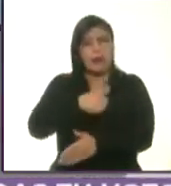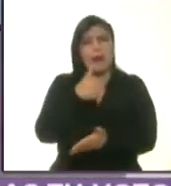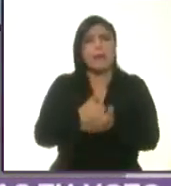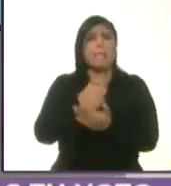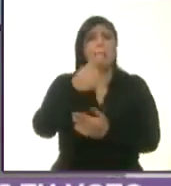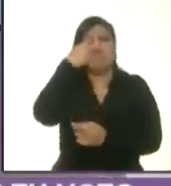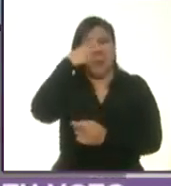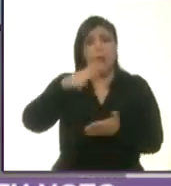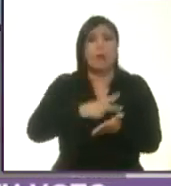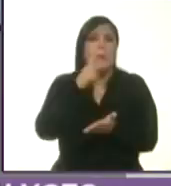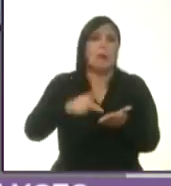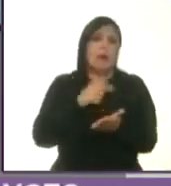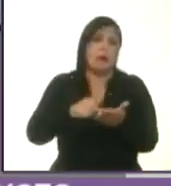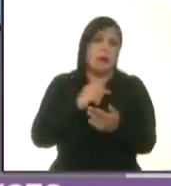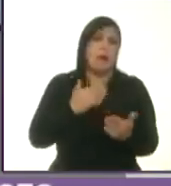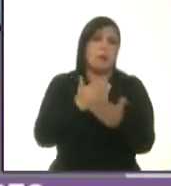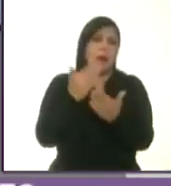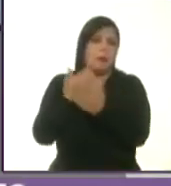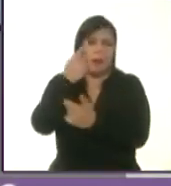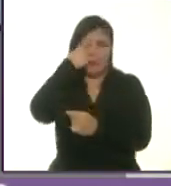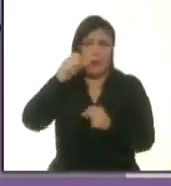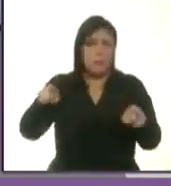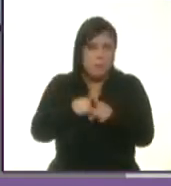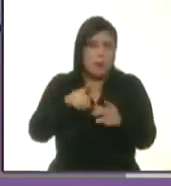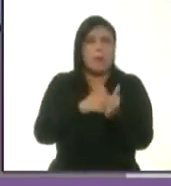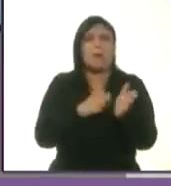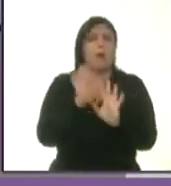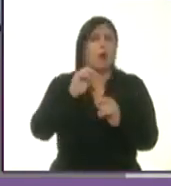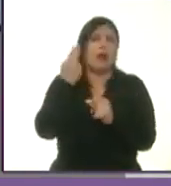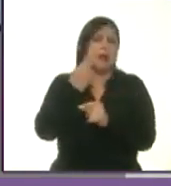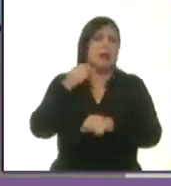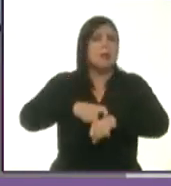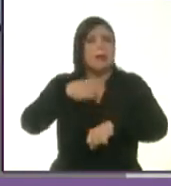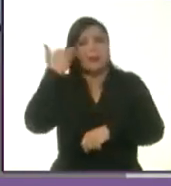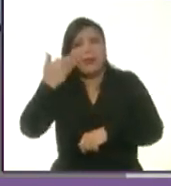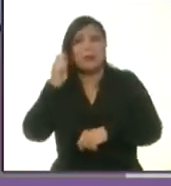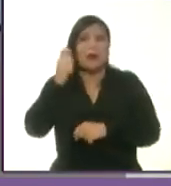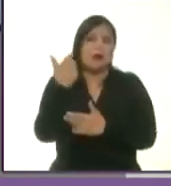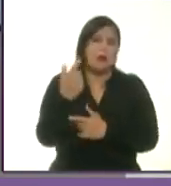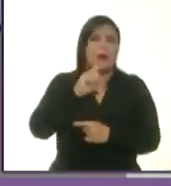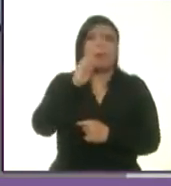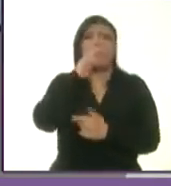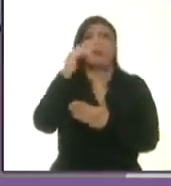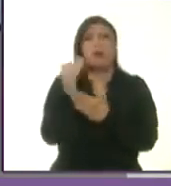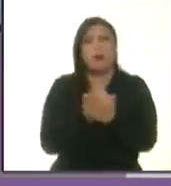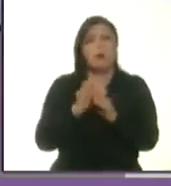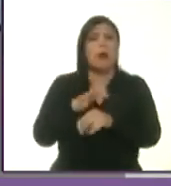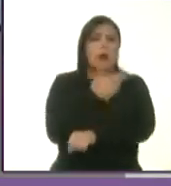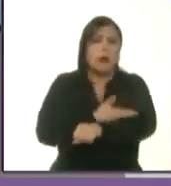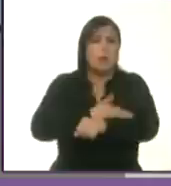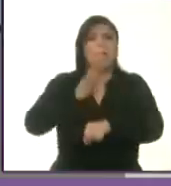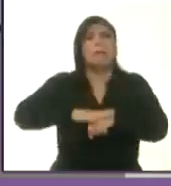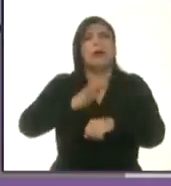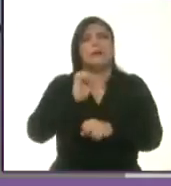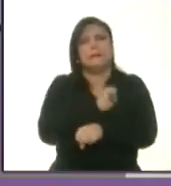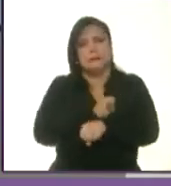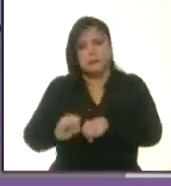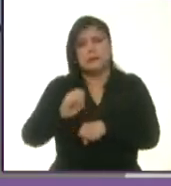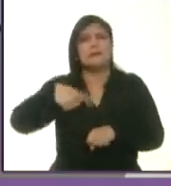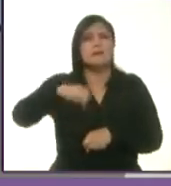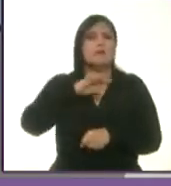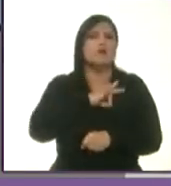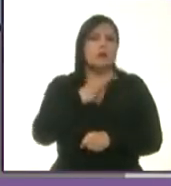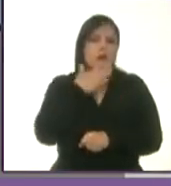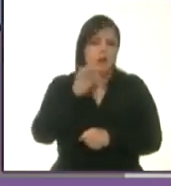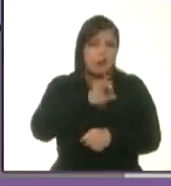mexico esto nos implica tiempo y dinero a todos los ciudadanos con menos trámites más sencillos y que se puedan realizar